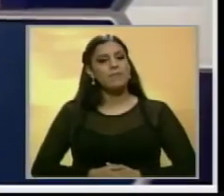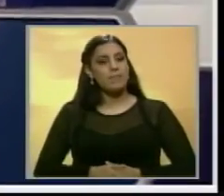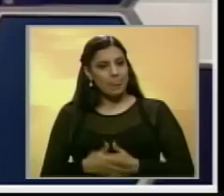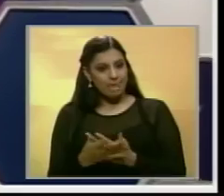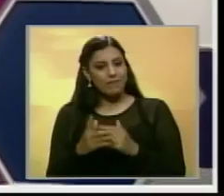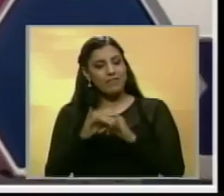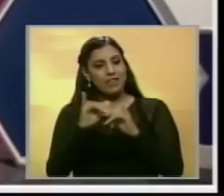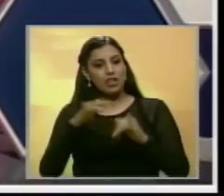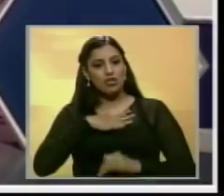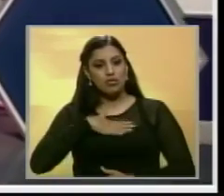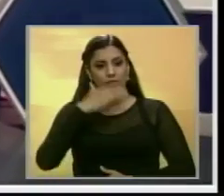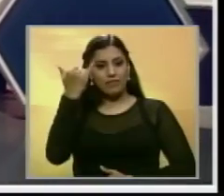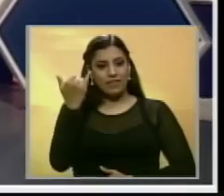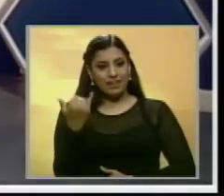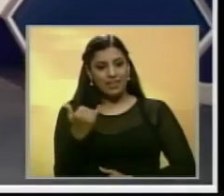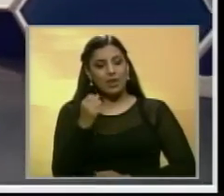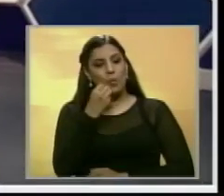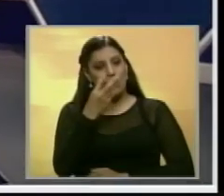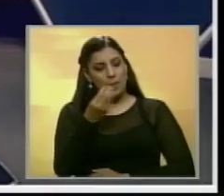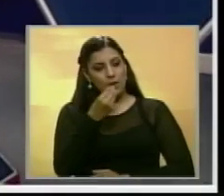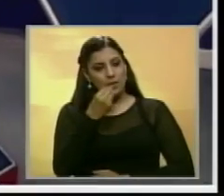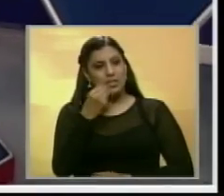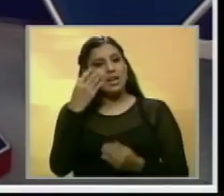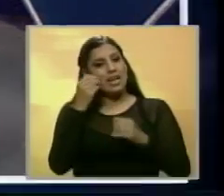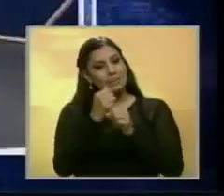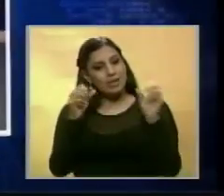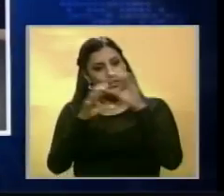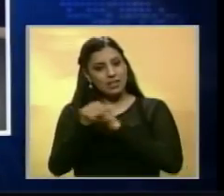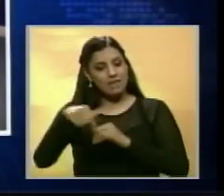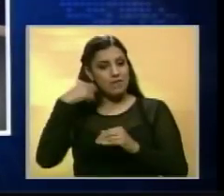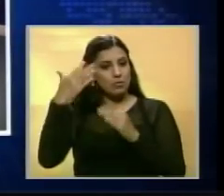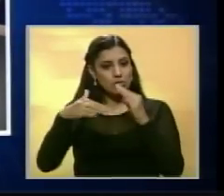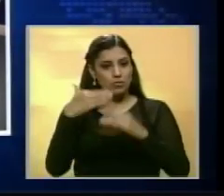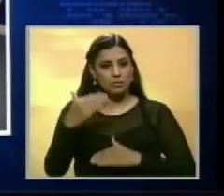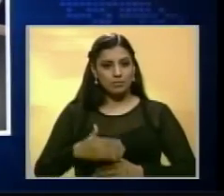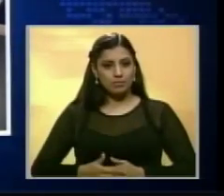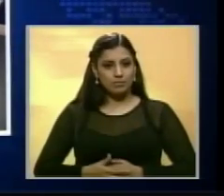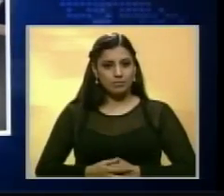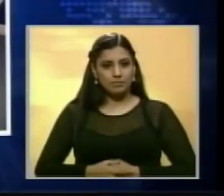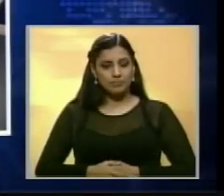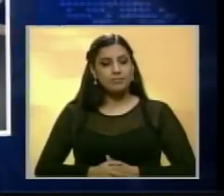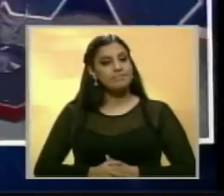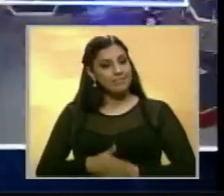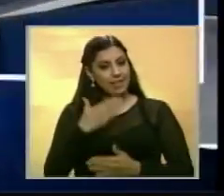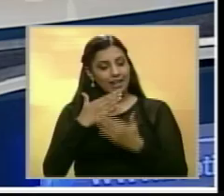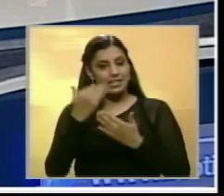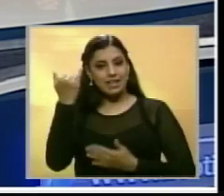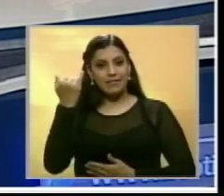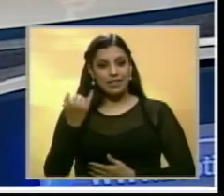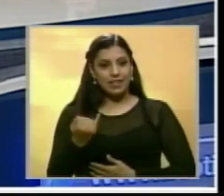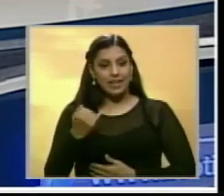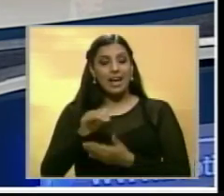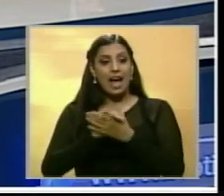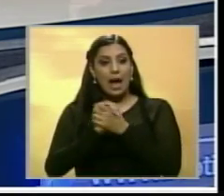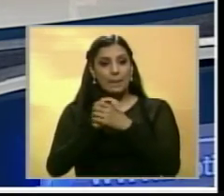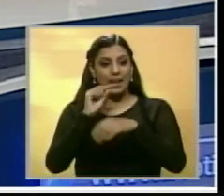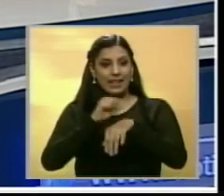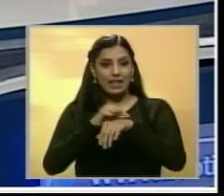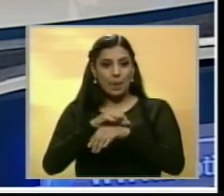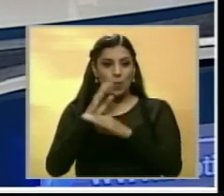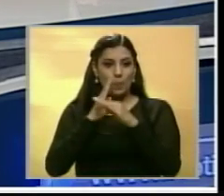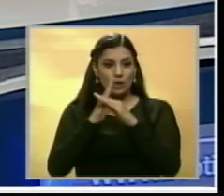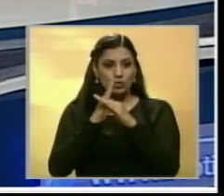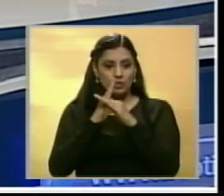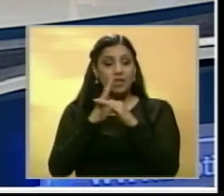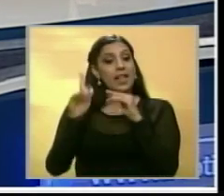una vez más al final. Yo soy Federica Guzmán, que tengan buen provecho y los espero esta noche aquí en Estrenos y Estrellas. Muchísimas gracias, Federica. Amigos, es tiempo de hacer una